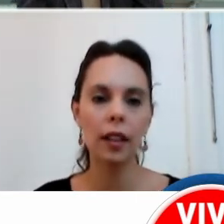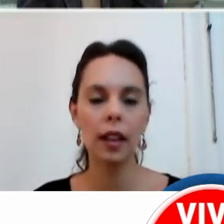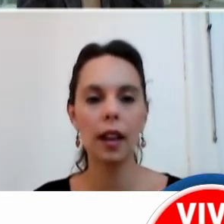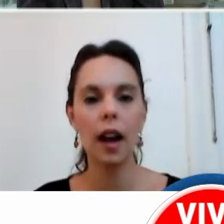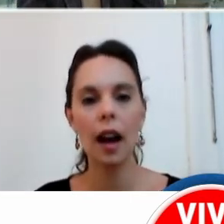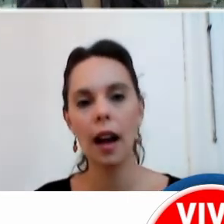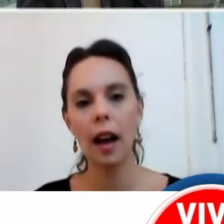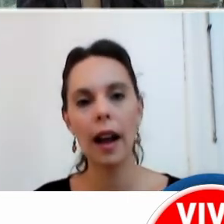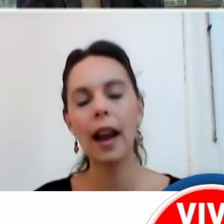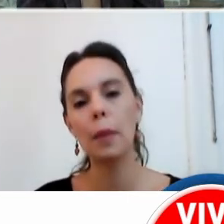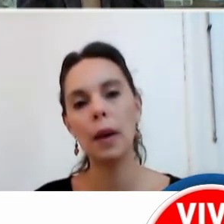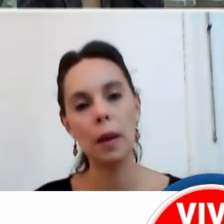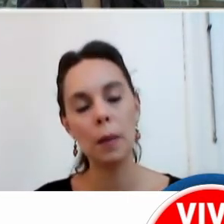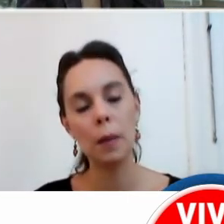vinculado